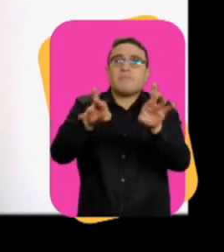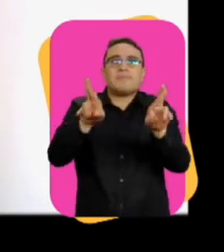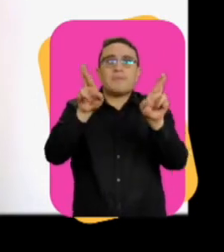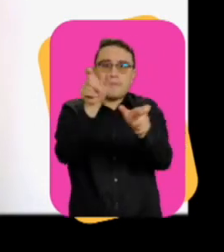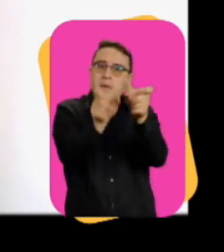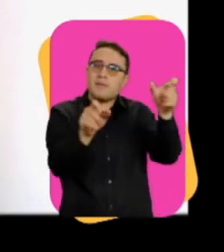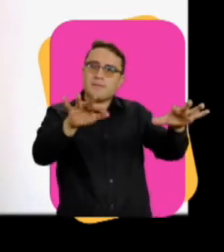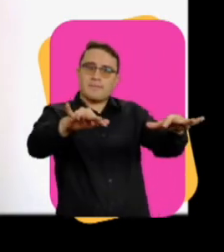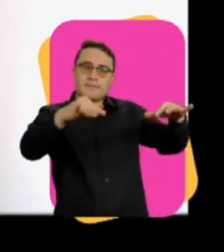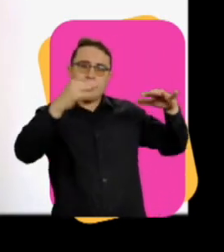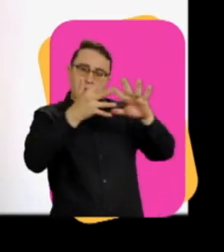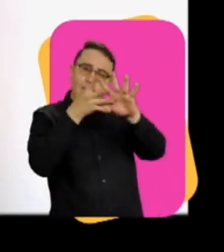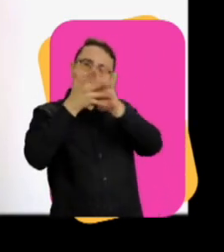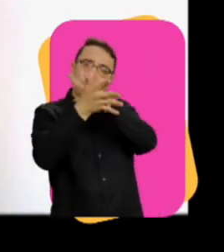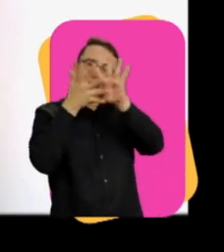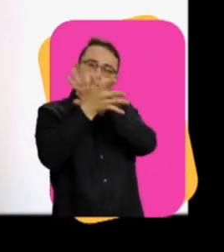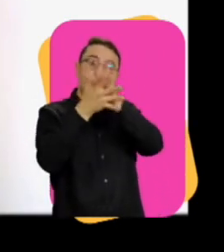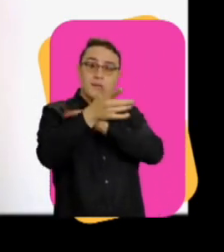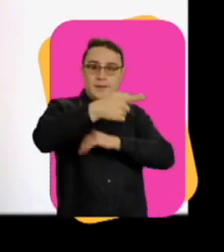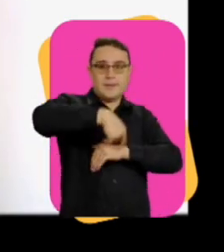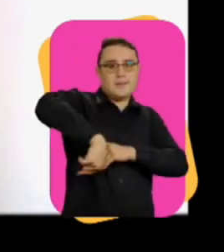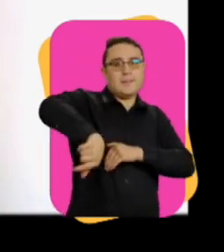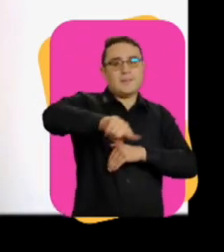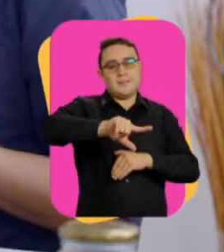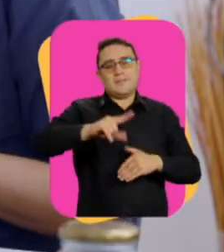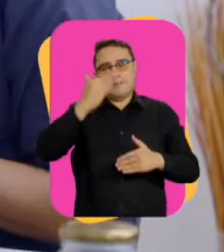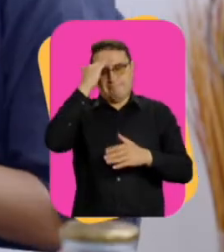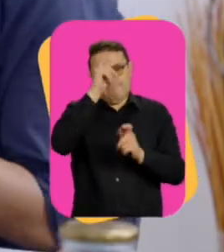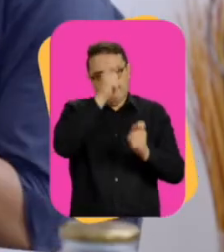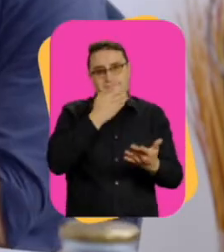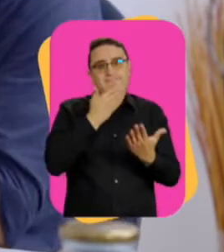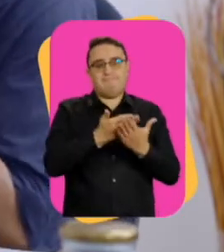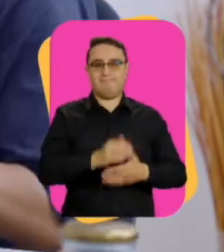que es finalmente a quien debemos todo nuestro trabajo.